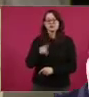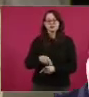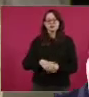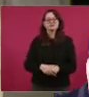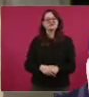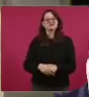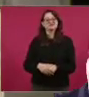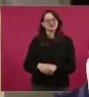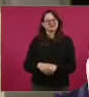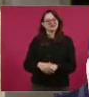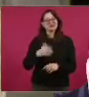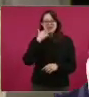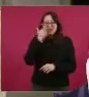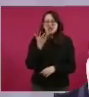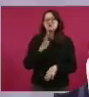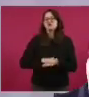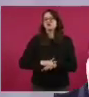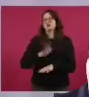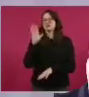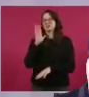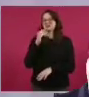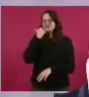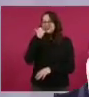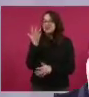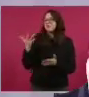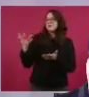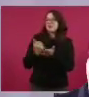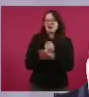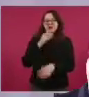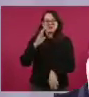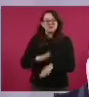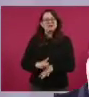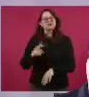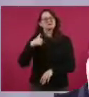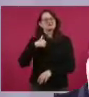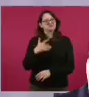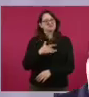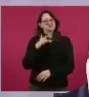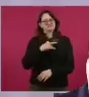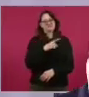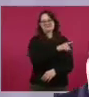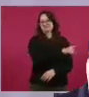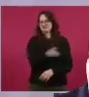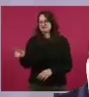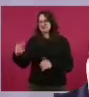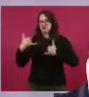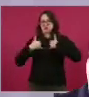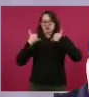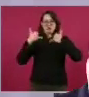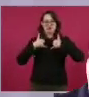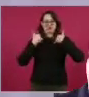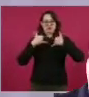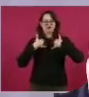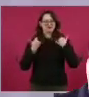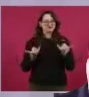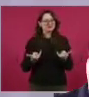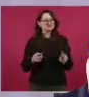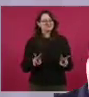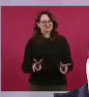Vamos por más, vamos creciendo por mucho más, y me parece que estos jóvenes que hoy trazan horizontes y